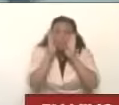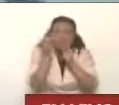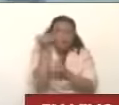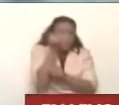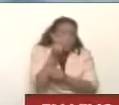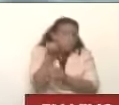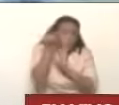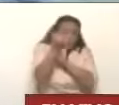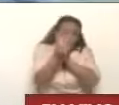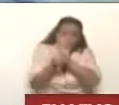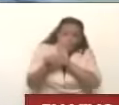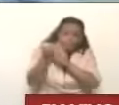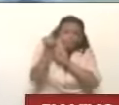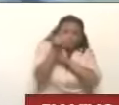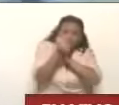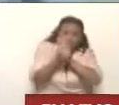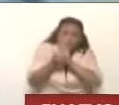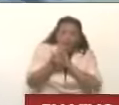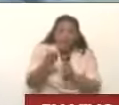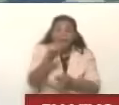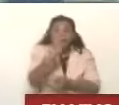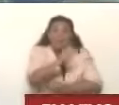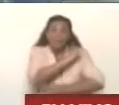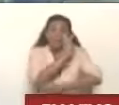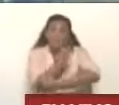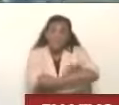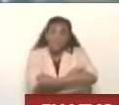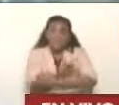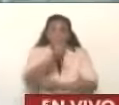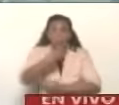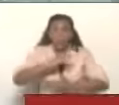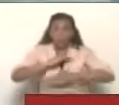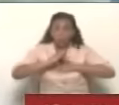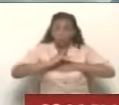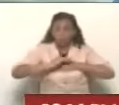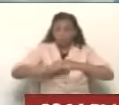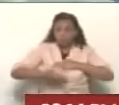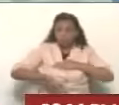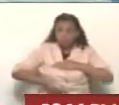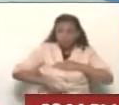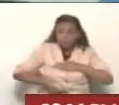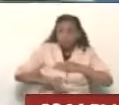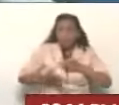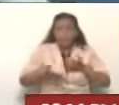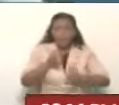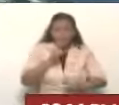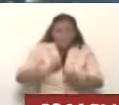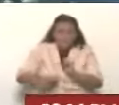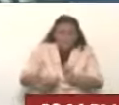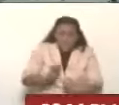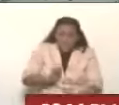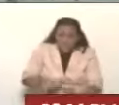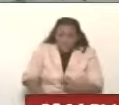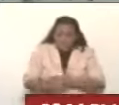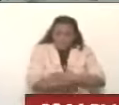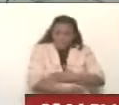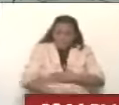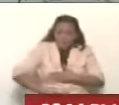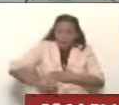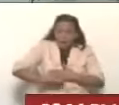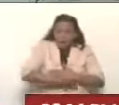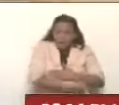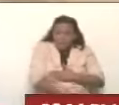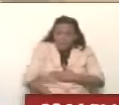atendiéndolas, dándoles las vitaminas que necesitan para su gestación. Por supuesto, también monitorear a todo lo que